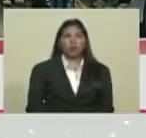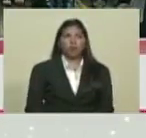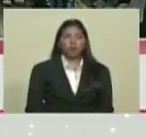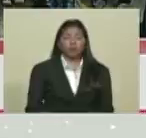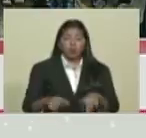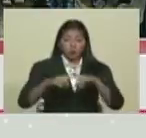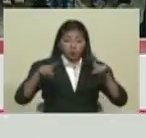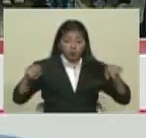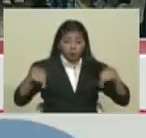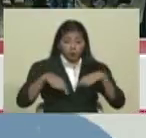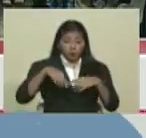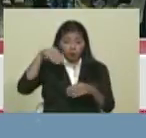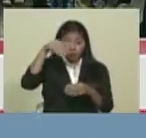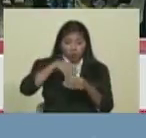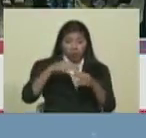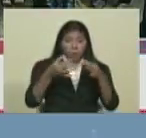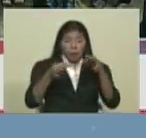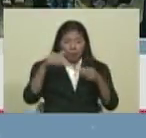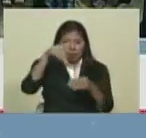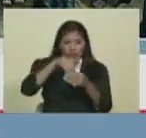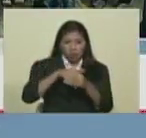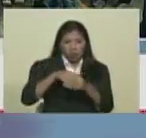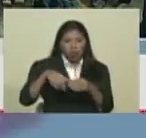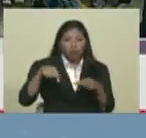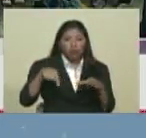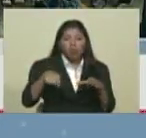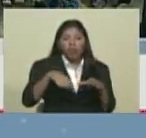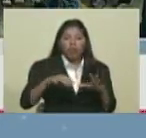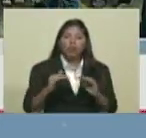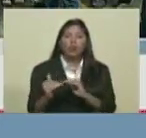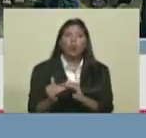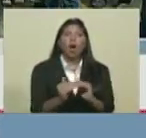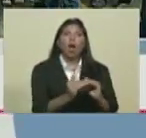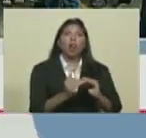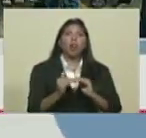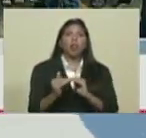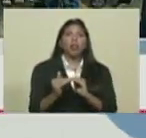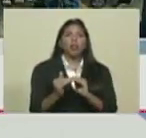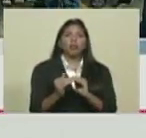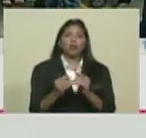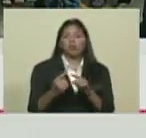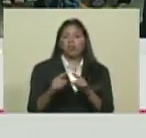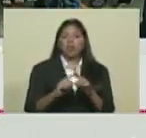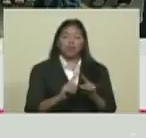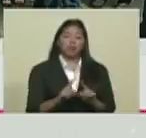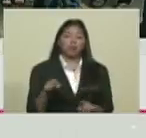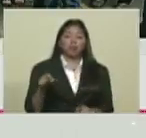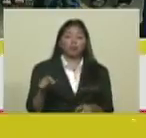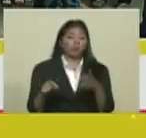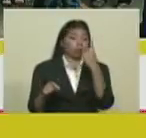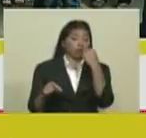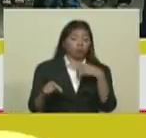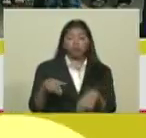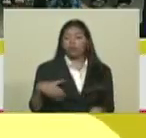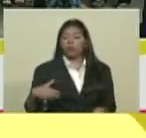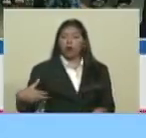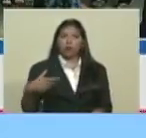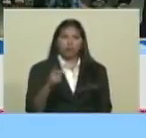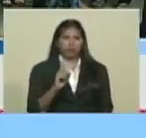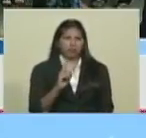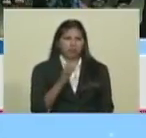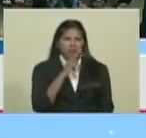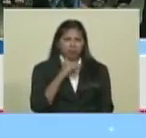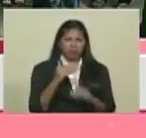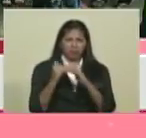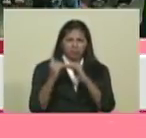igualamos todos. Somos iguales. Somos. Ahí no hay diferencia de clase, diferencia de ningún tipo. Cuando yo hago mi